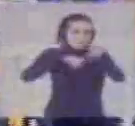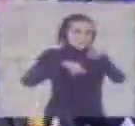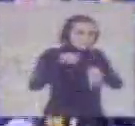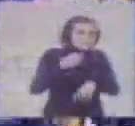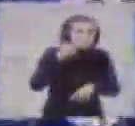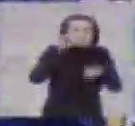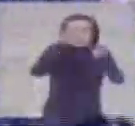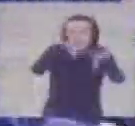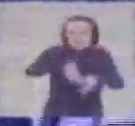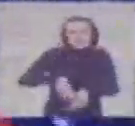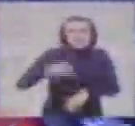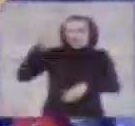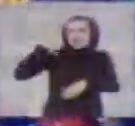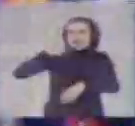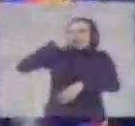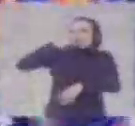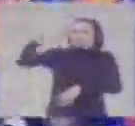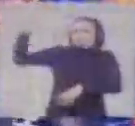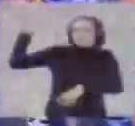el año pasado.